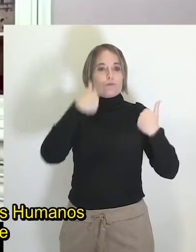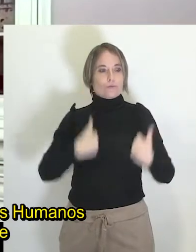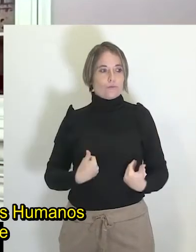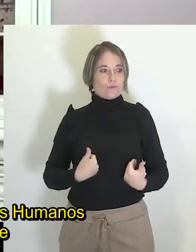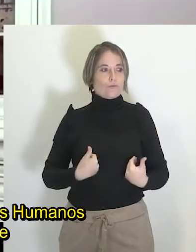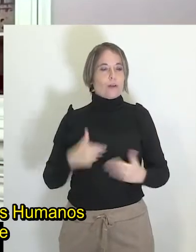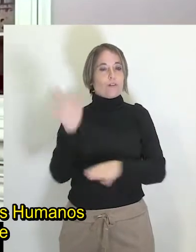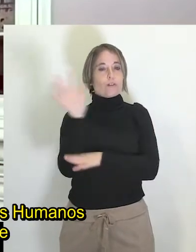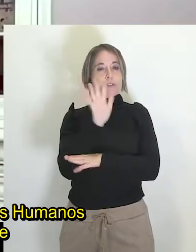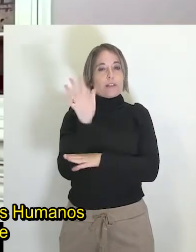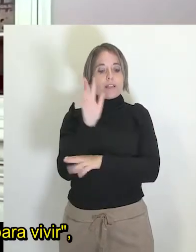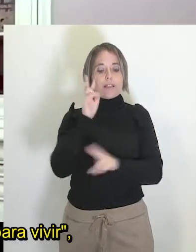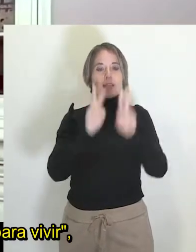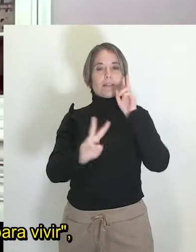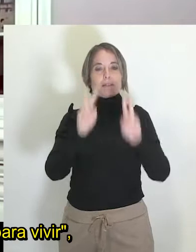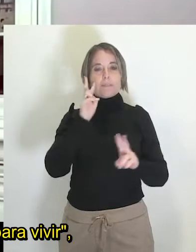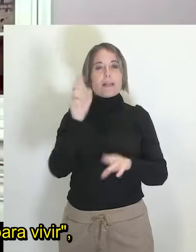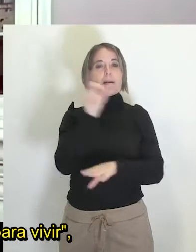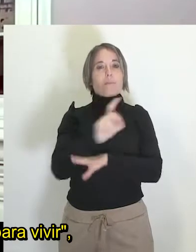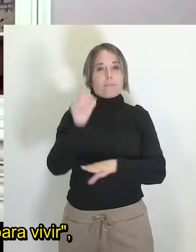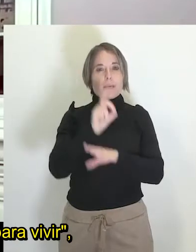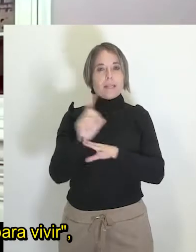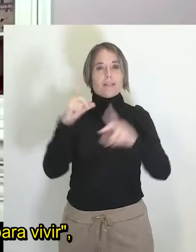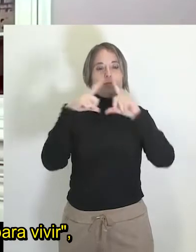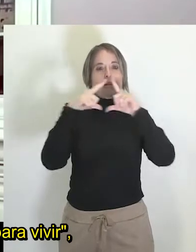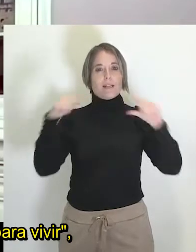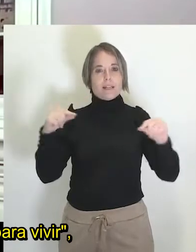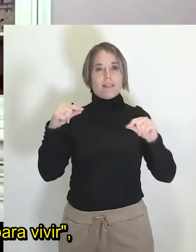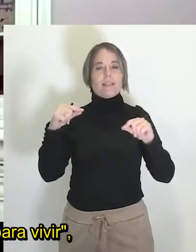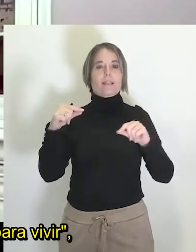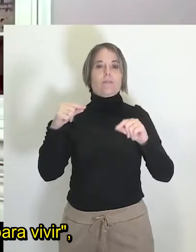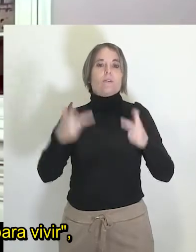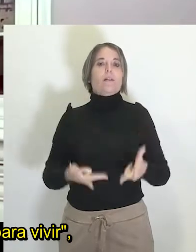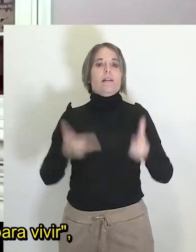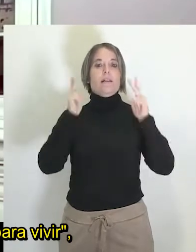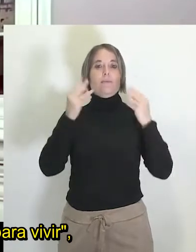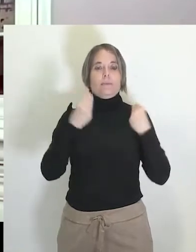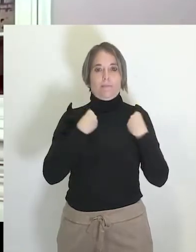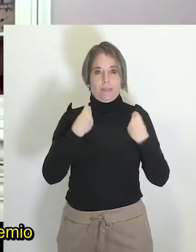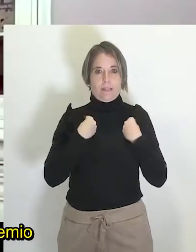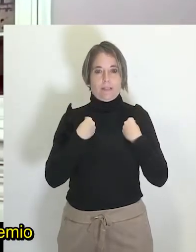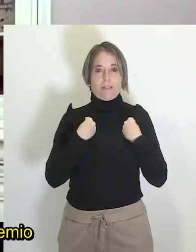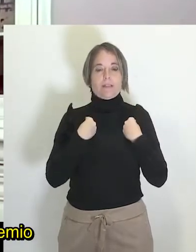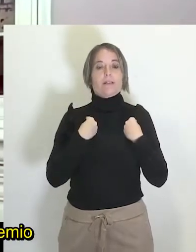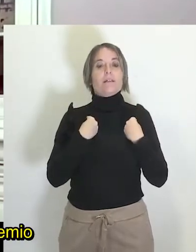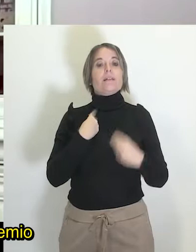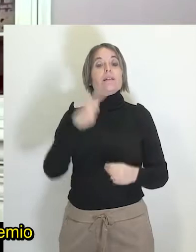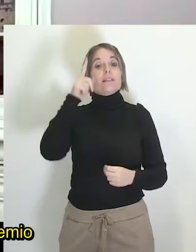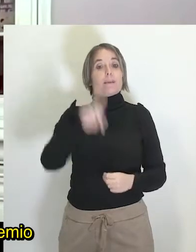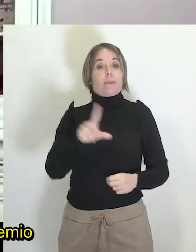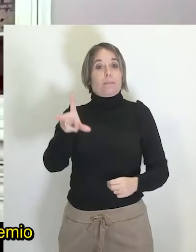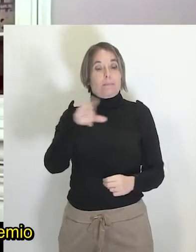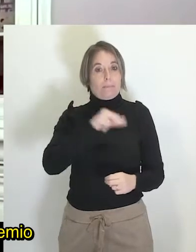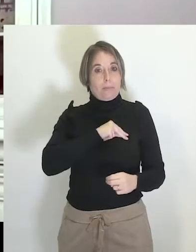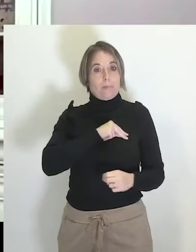Festival de Cine Invisible a la película Nicaragua, Patria Libre para Vivir. Y también se ha recibido